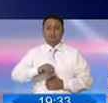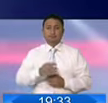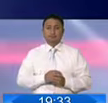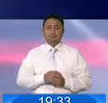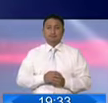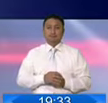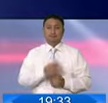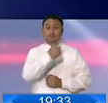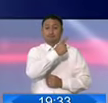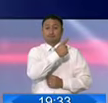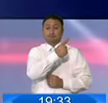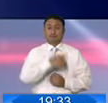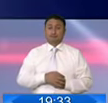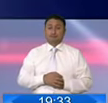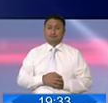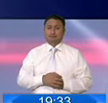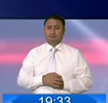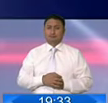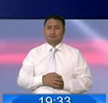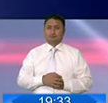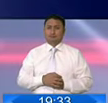través de la página web